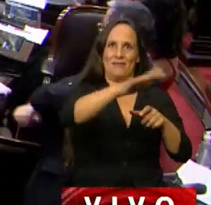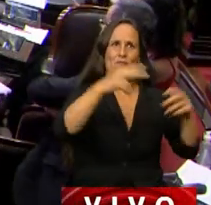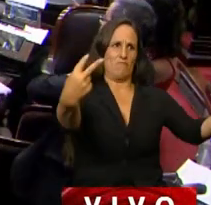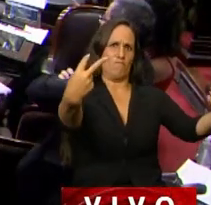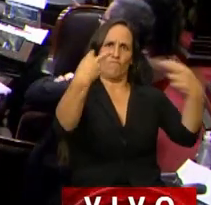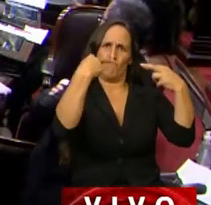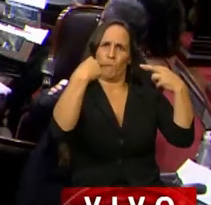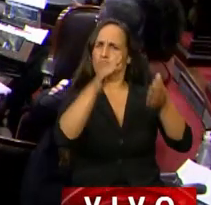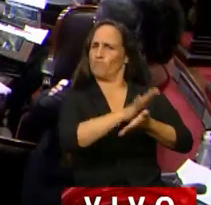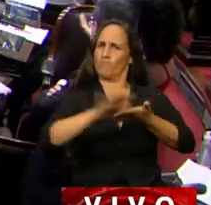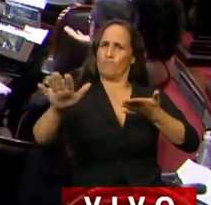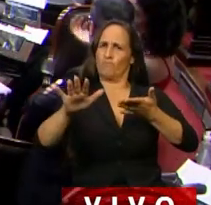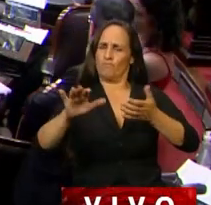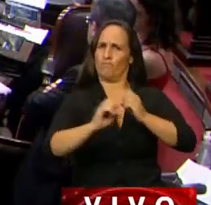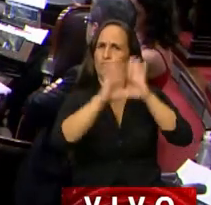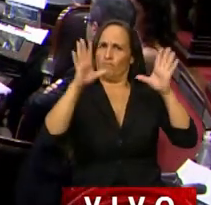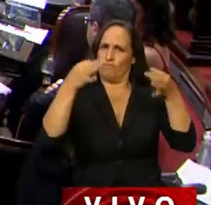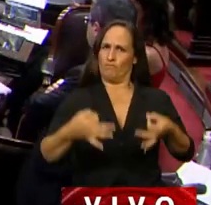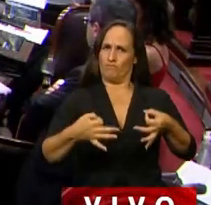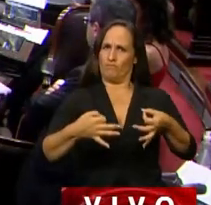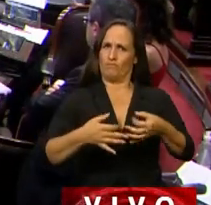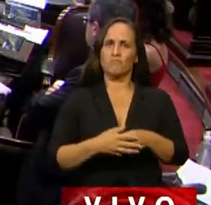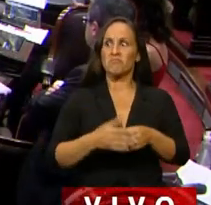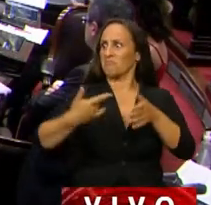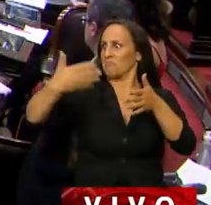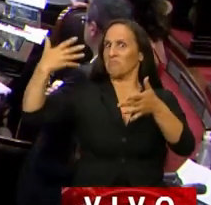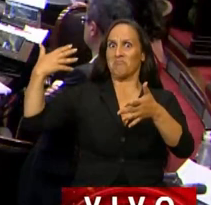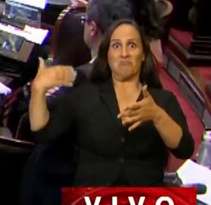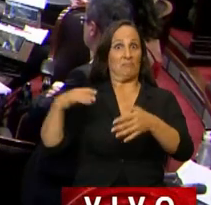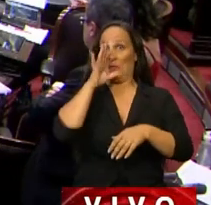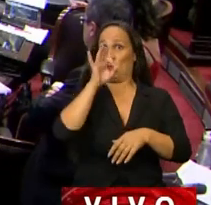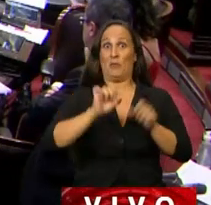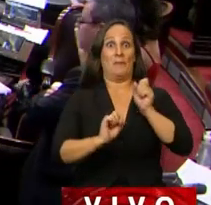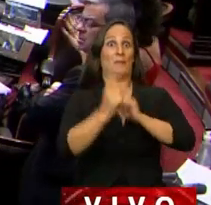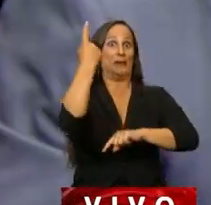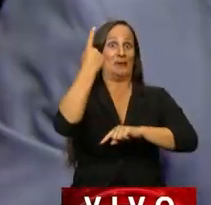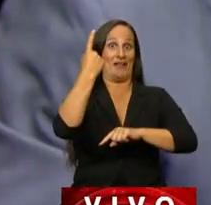transparencia, como nunca se ha efectuado en este Congreso,